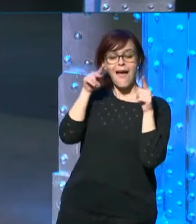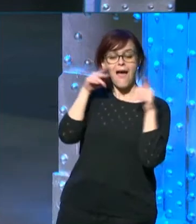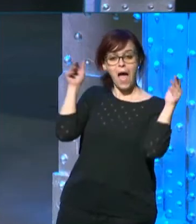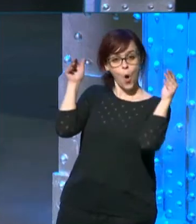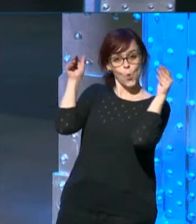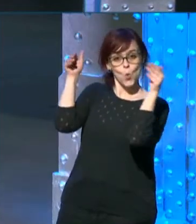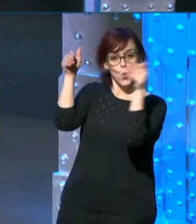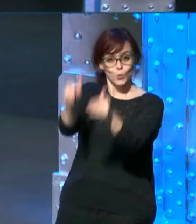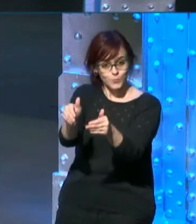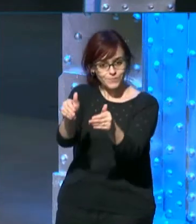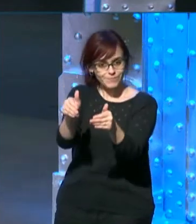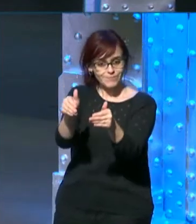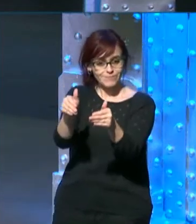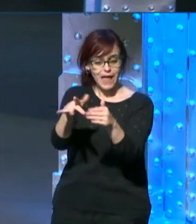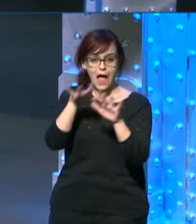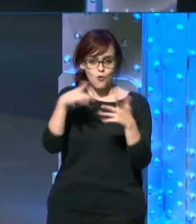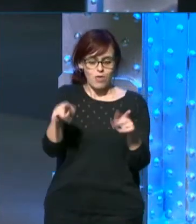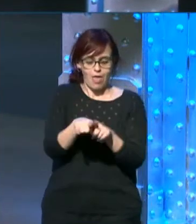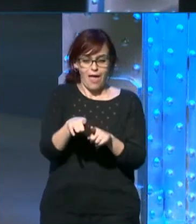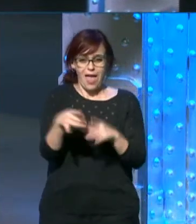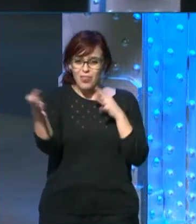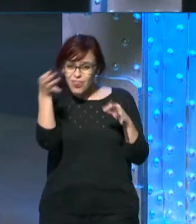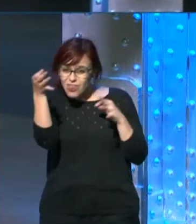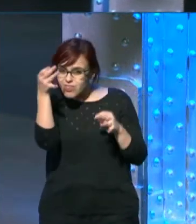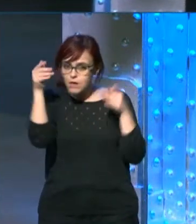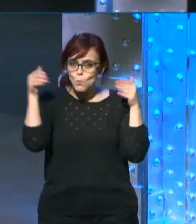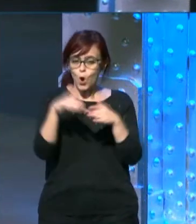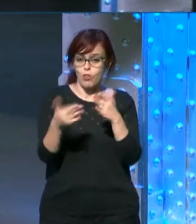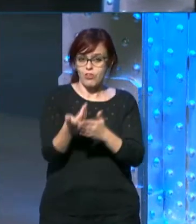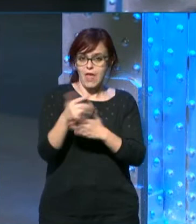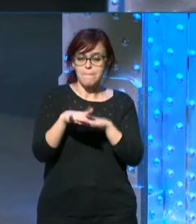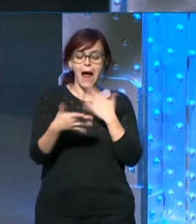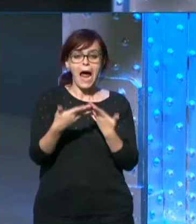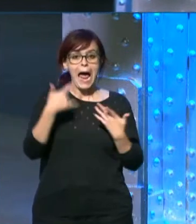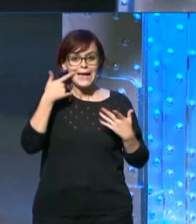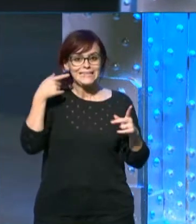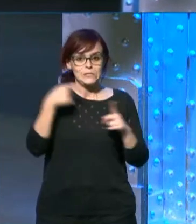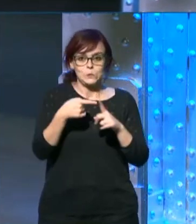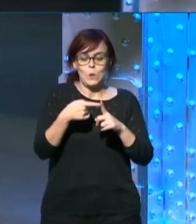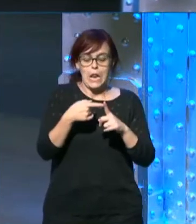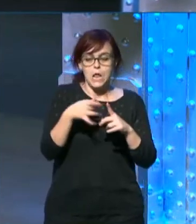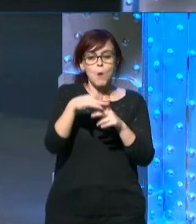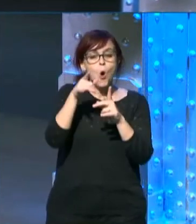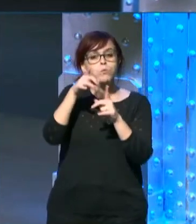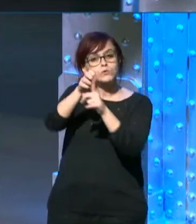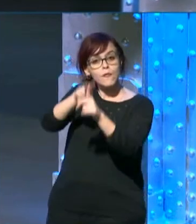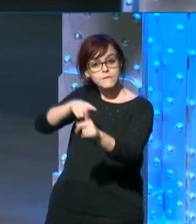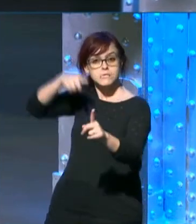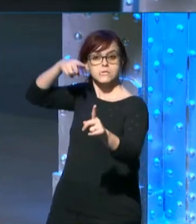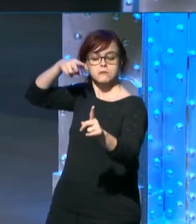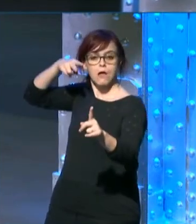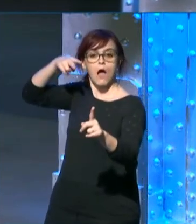particular y ahora tenemos que aterrizar en el día a día. Lo que tenemos que hacer es caer desde esa vista aérea que nos enseñaba